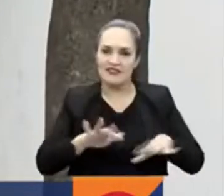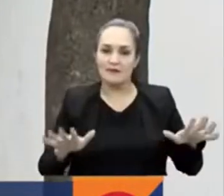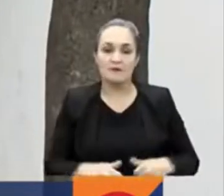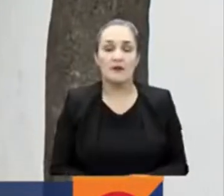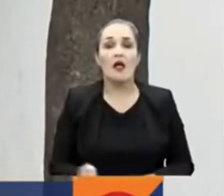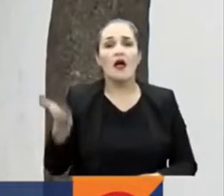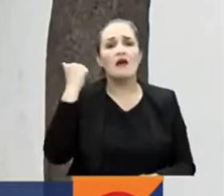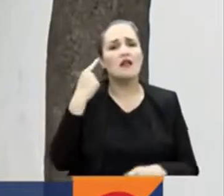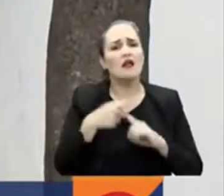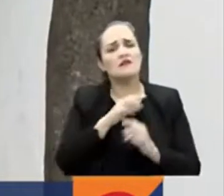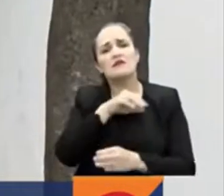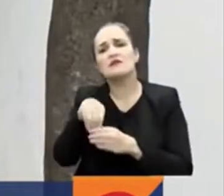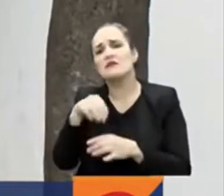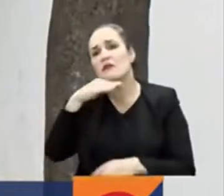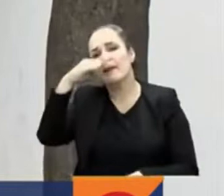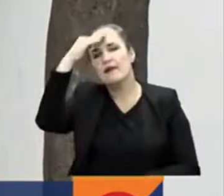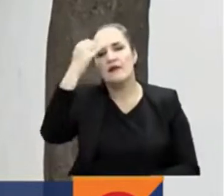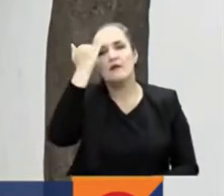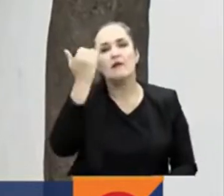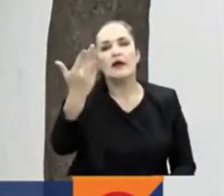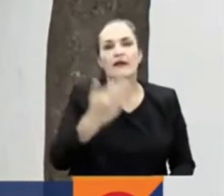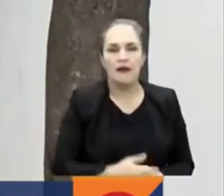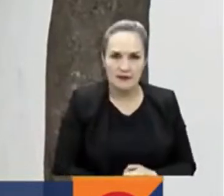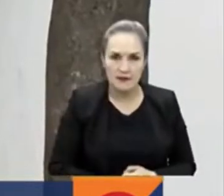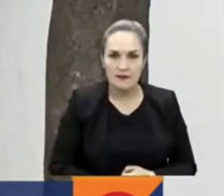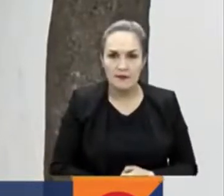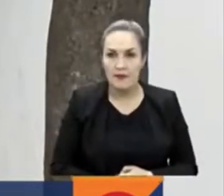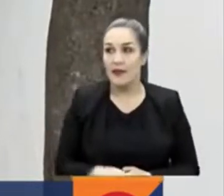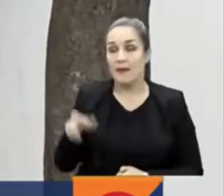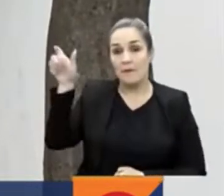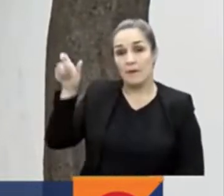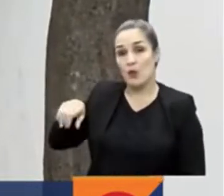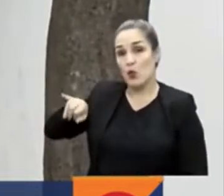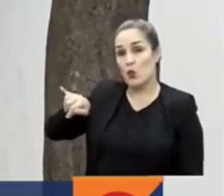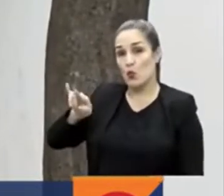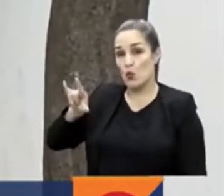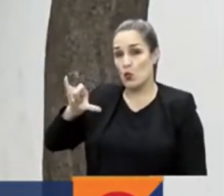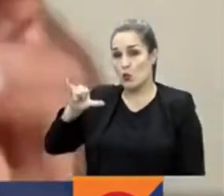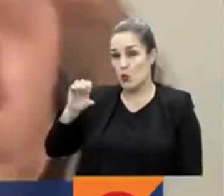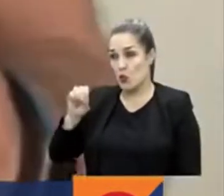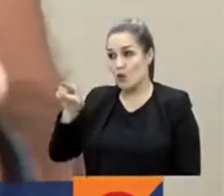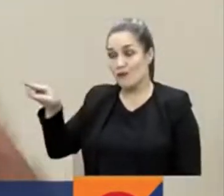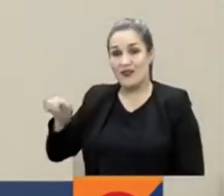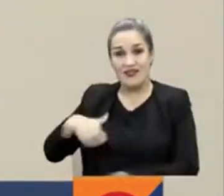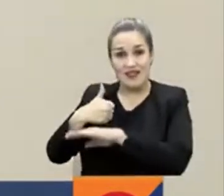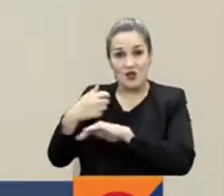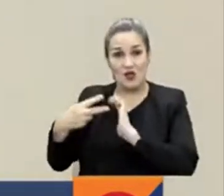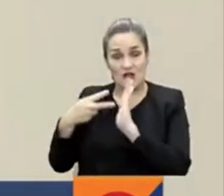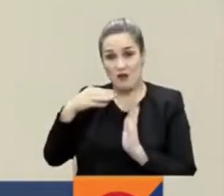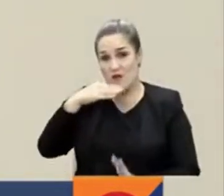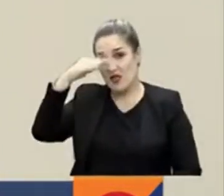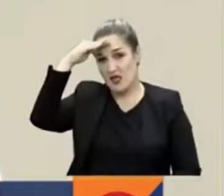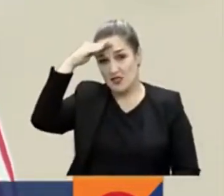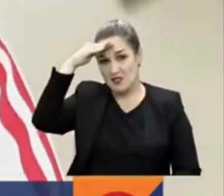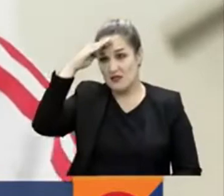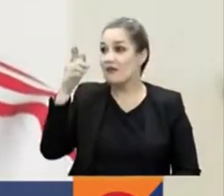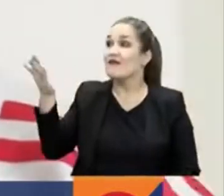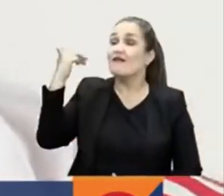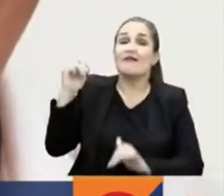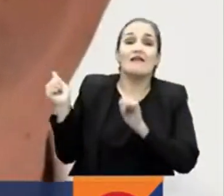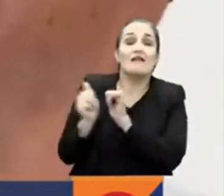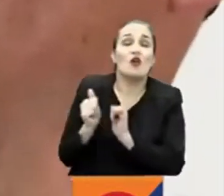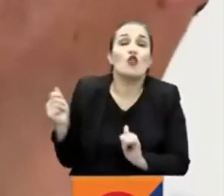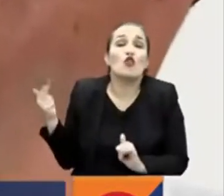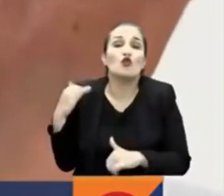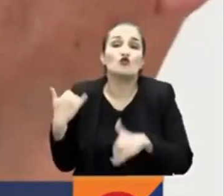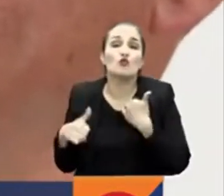Medellín. Imagínese, mire, Julio Comesaña era el técnico de Medellín hace poco y yo jugué con Julio en el Medellín en los